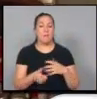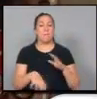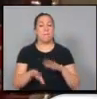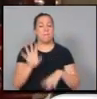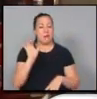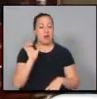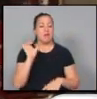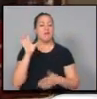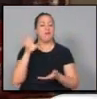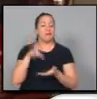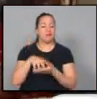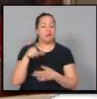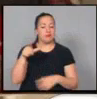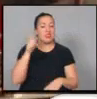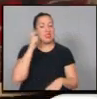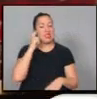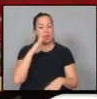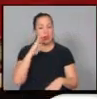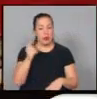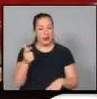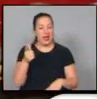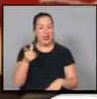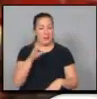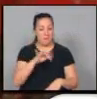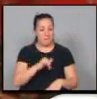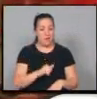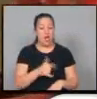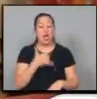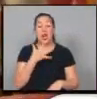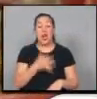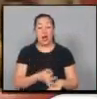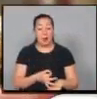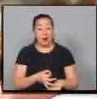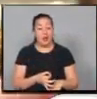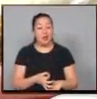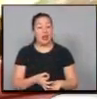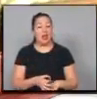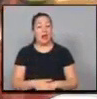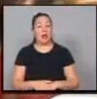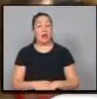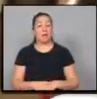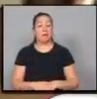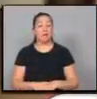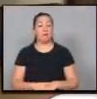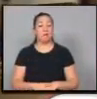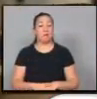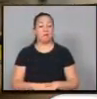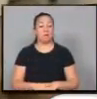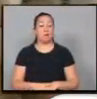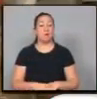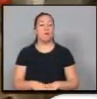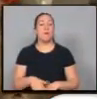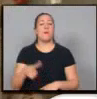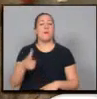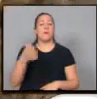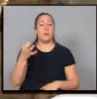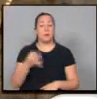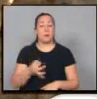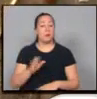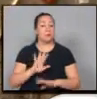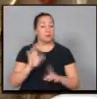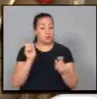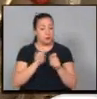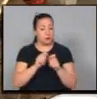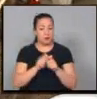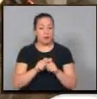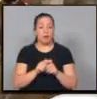por la base de Giva de Merlo, y la verdad que como es, fue reconstruido y